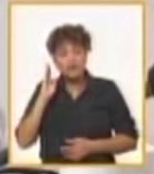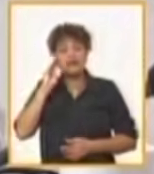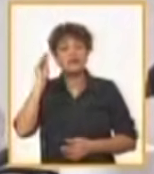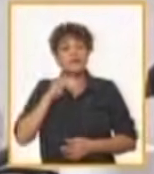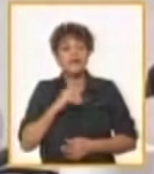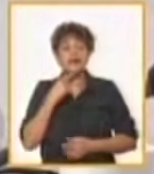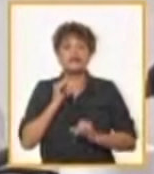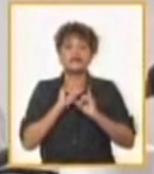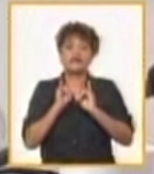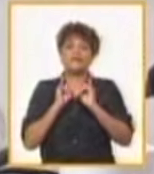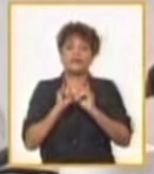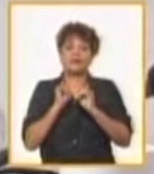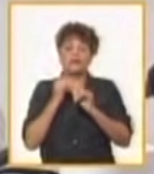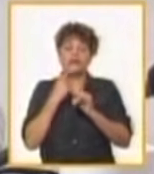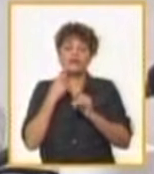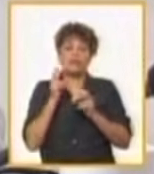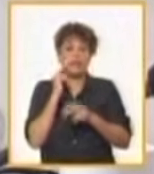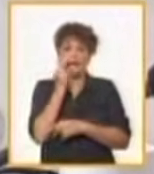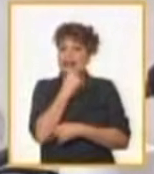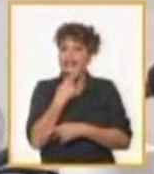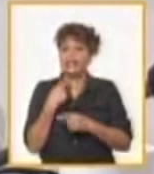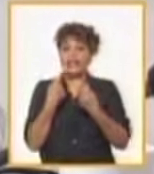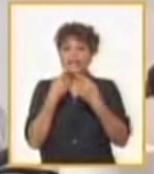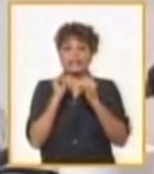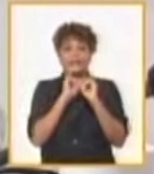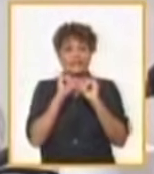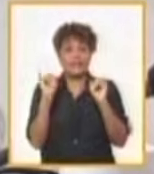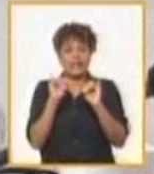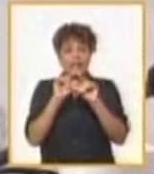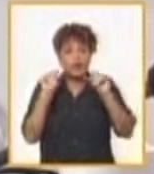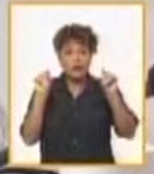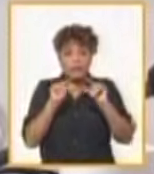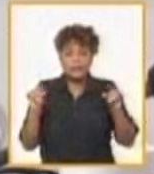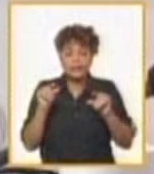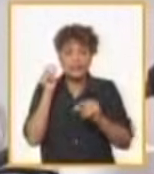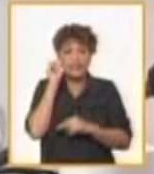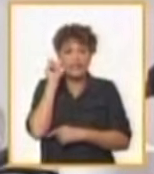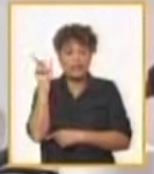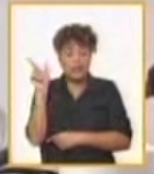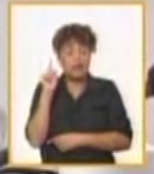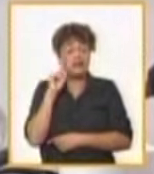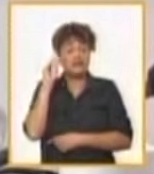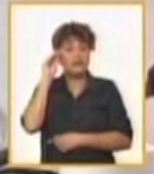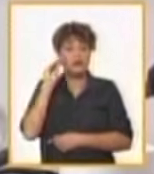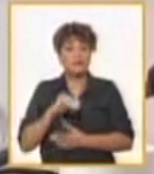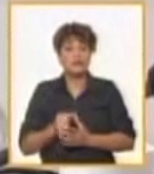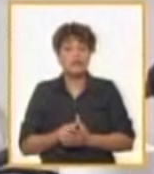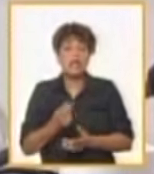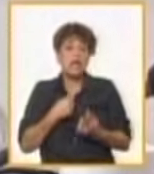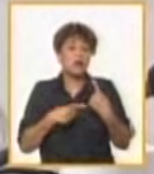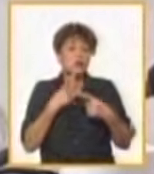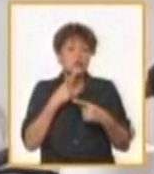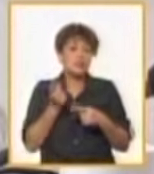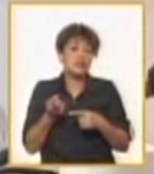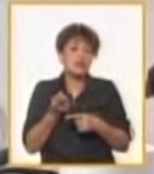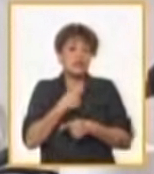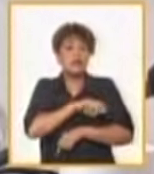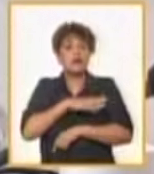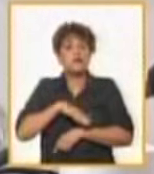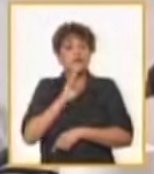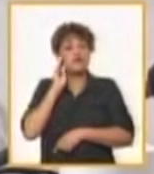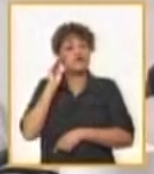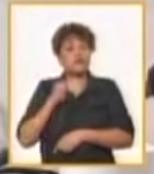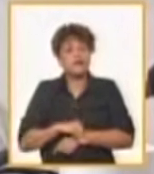era parte de su vida diaria. Algún día se publicará, el público tendrá acceso a